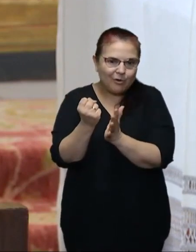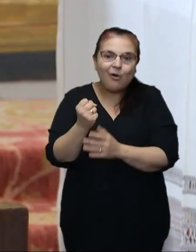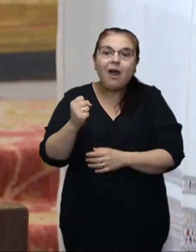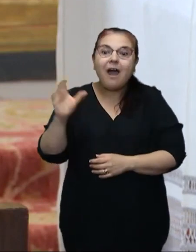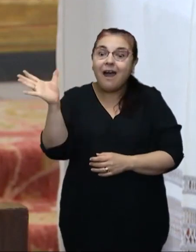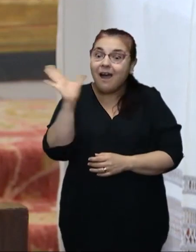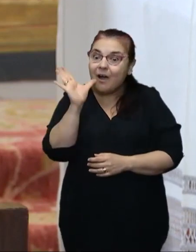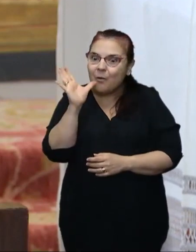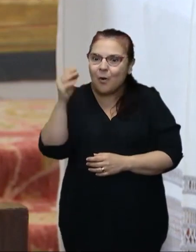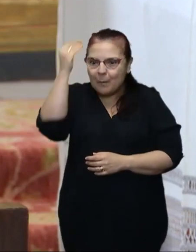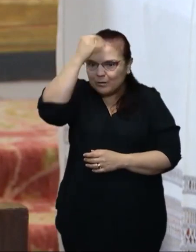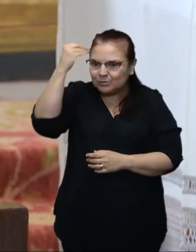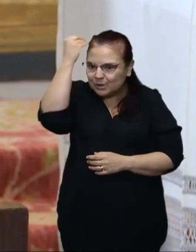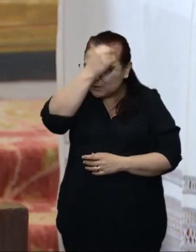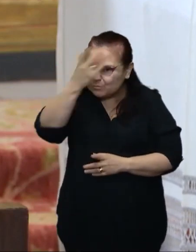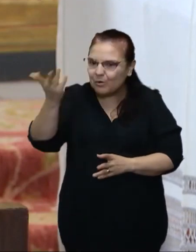bautismo.